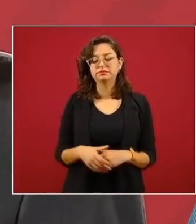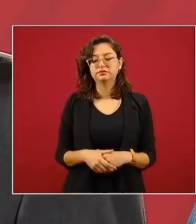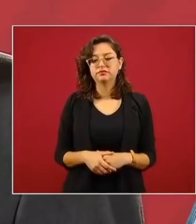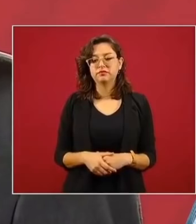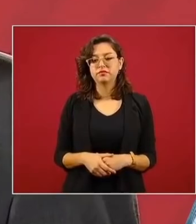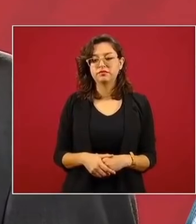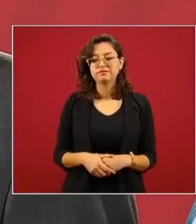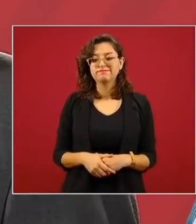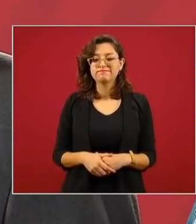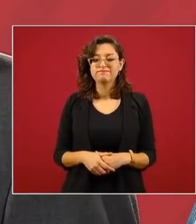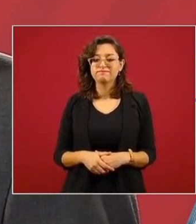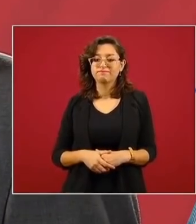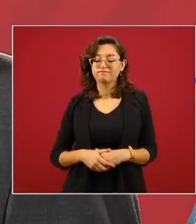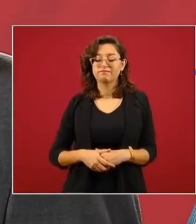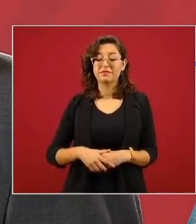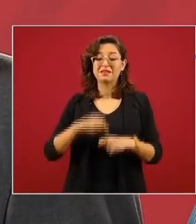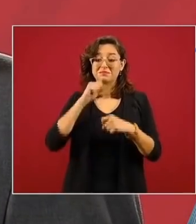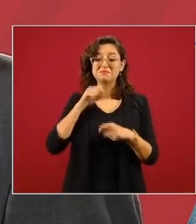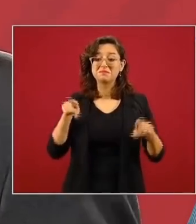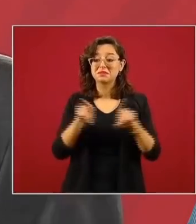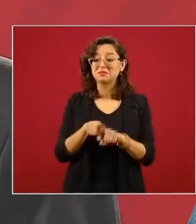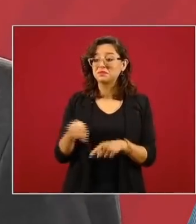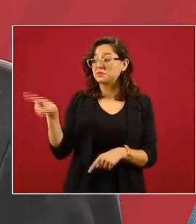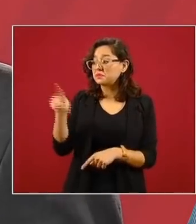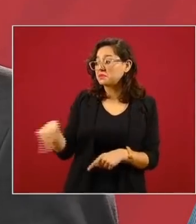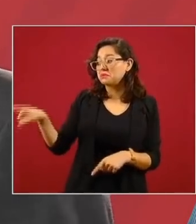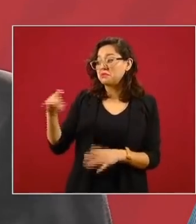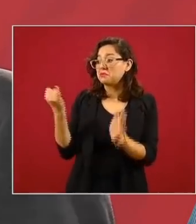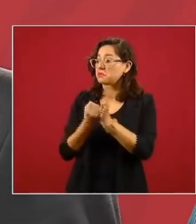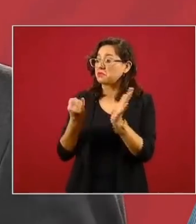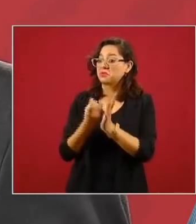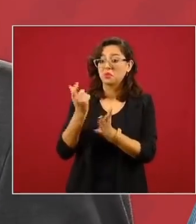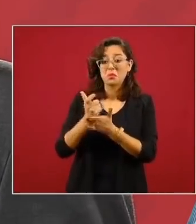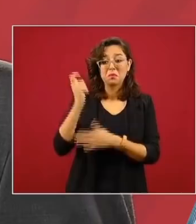para los contribuyentes que ni siquiera saben,